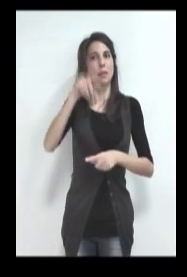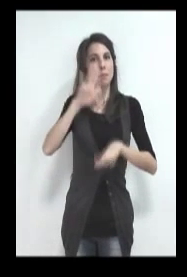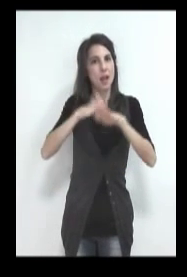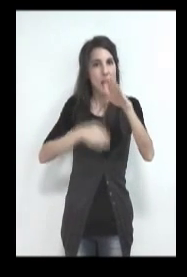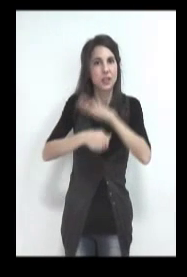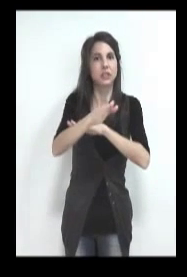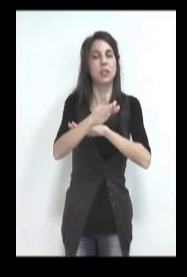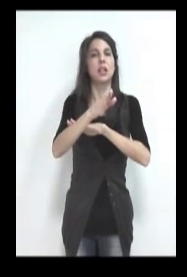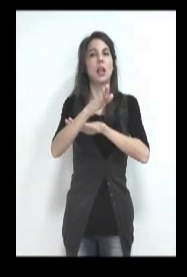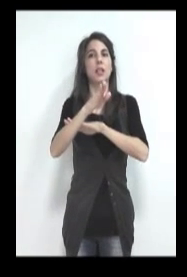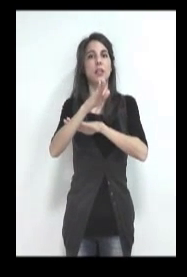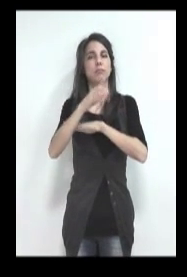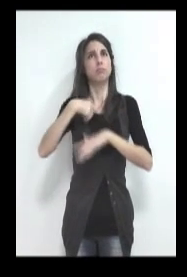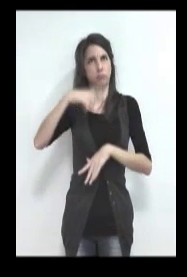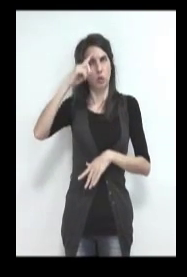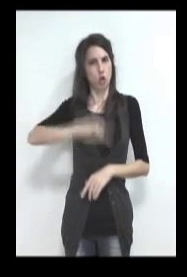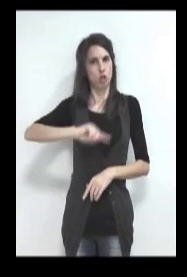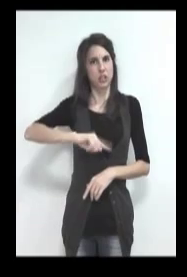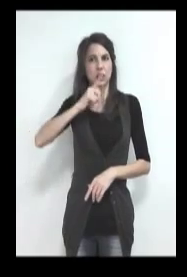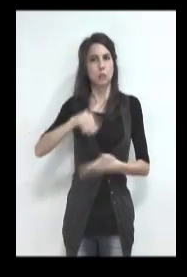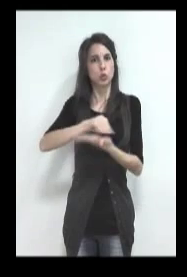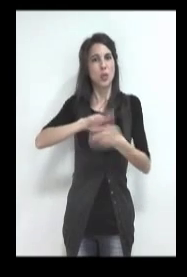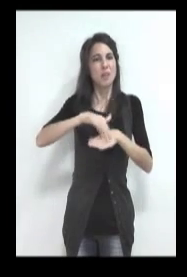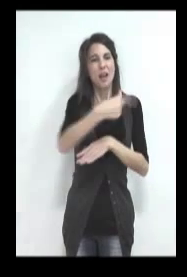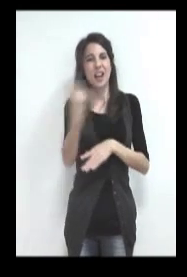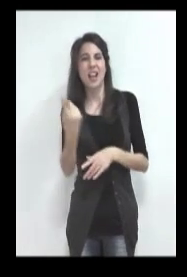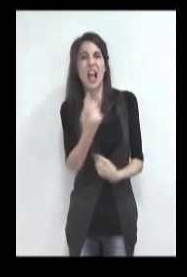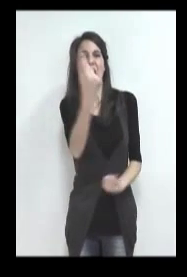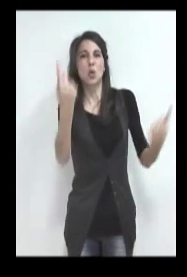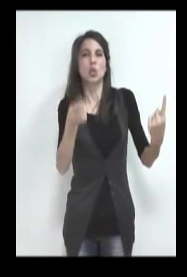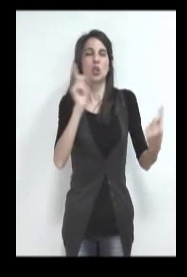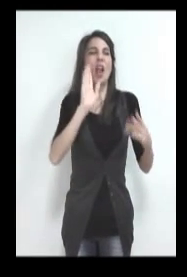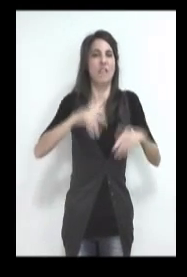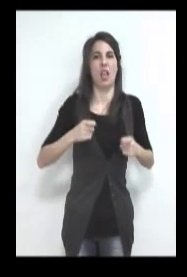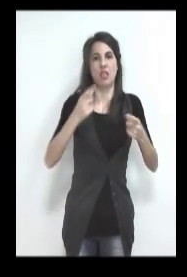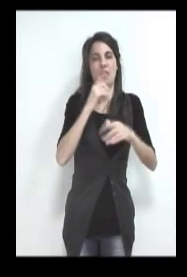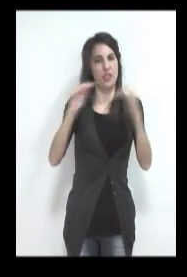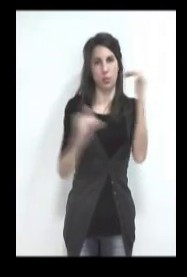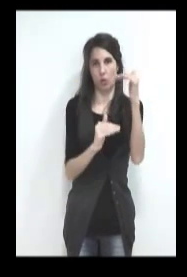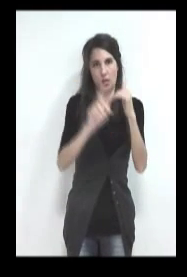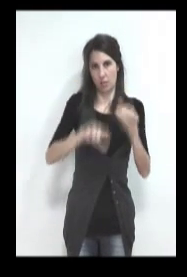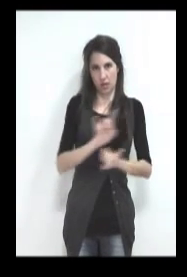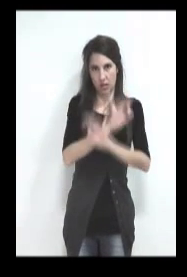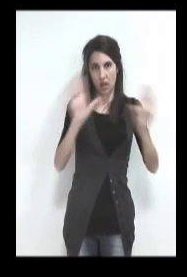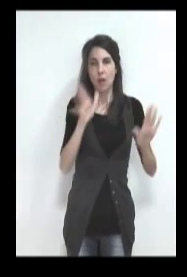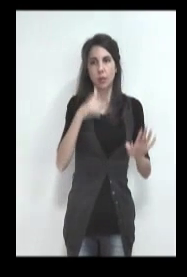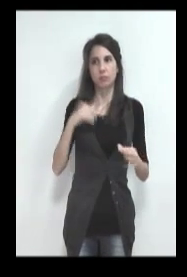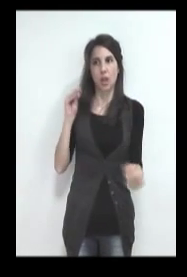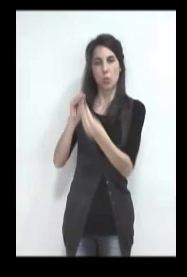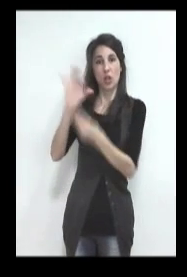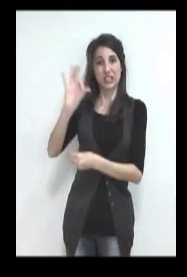conscientes que si la solución es solo para pocos también genera nuevas desigualdades, pero y estoy de acuerdo con lo que decía